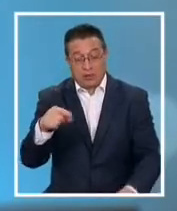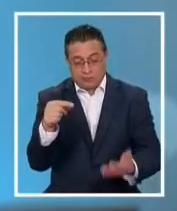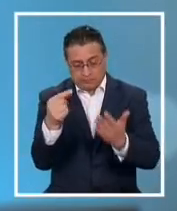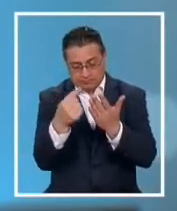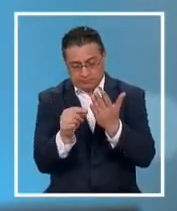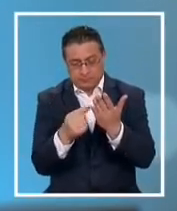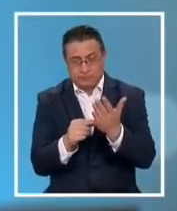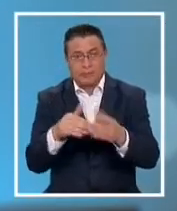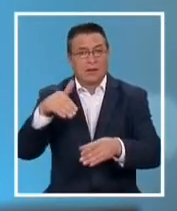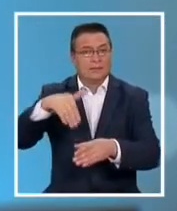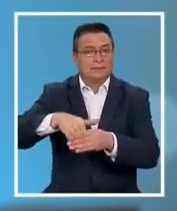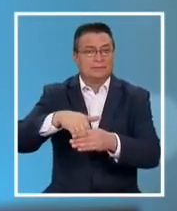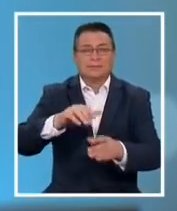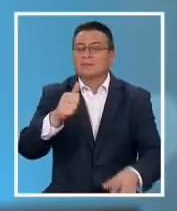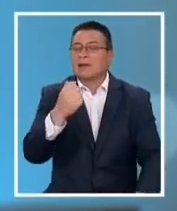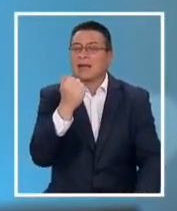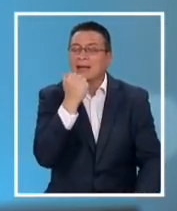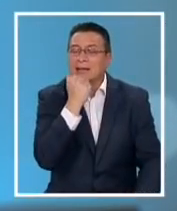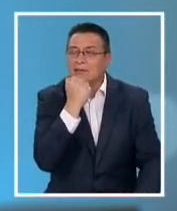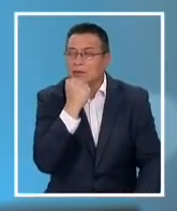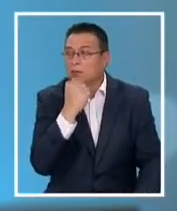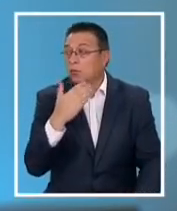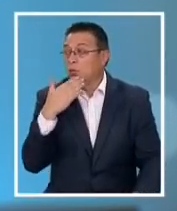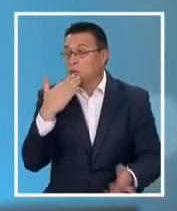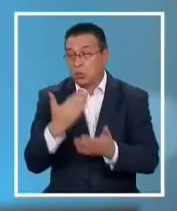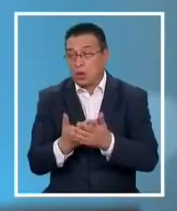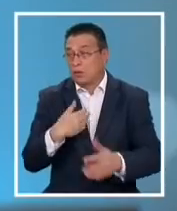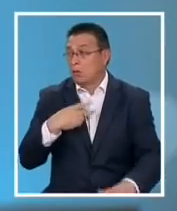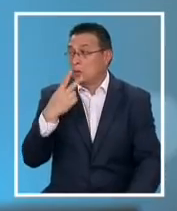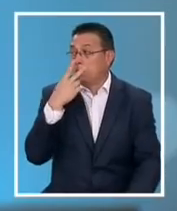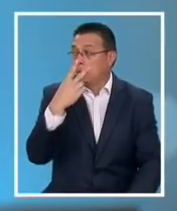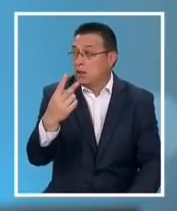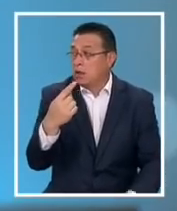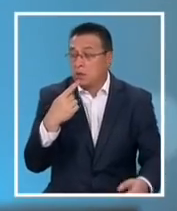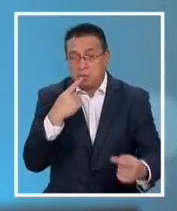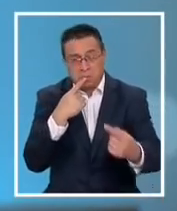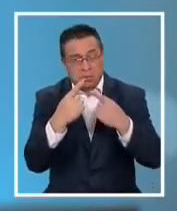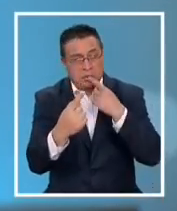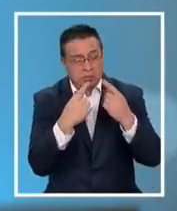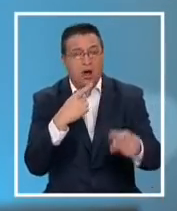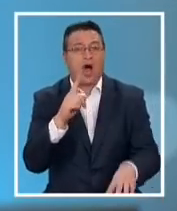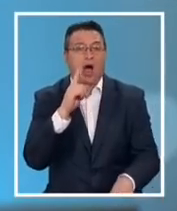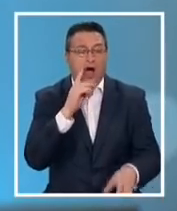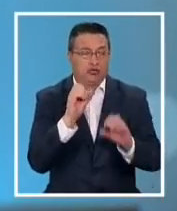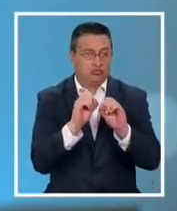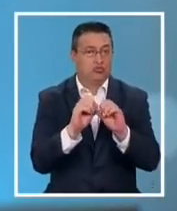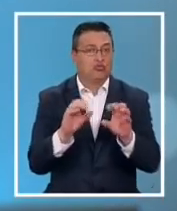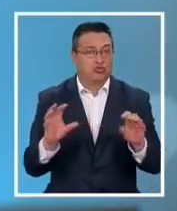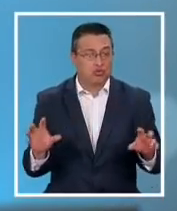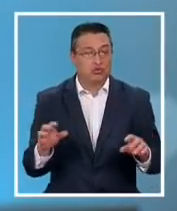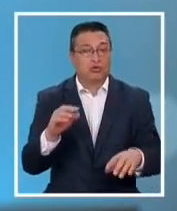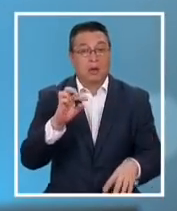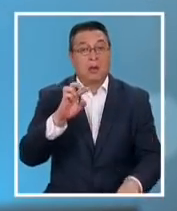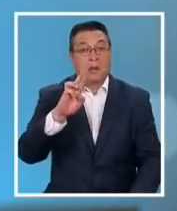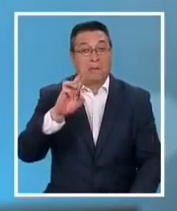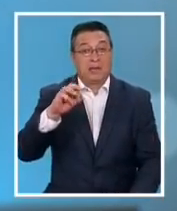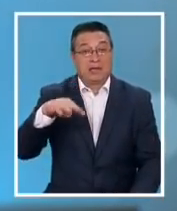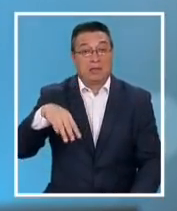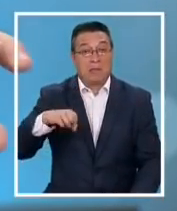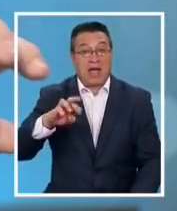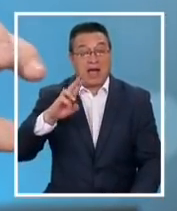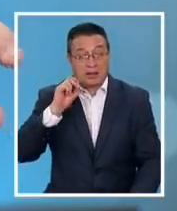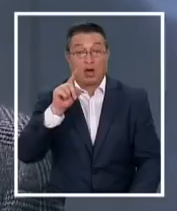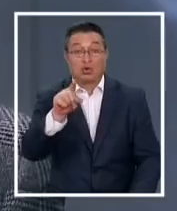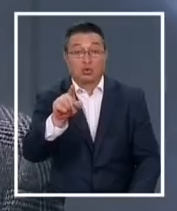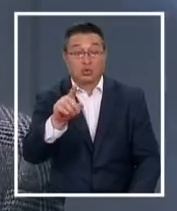diagnóstico electoral equivocado. Cuando uno mira las encuestas, y ha habido varias en materia de primaria, si